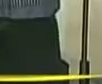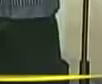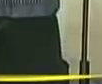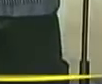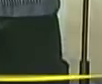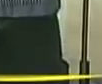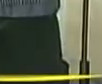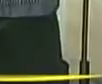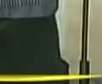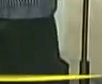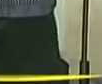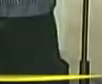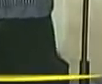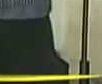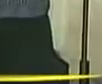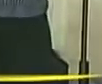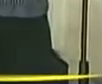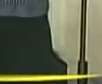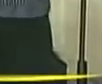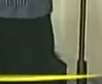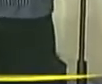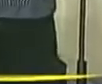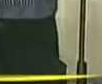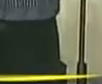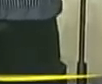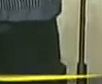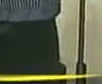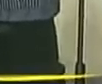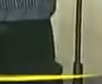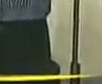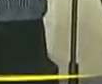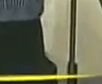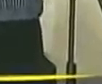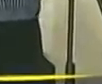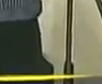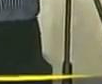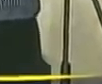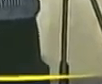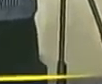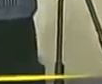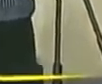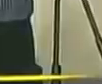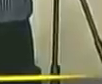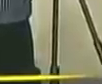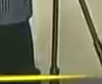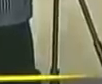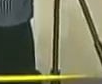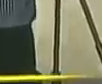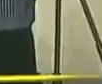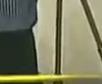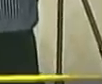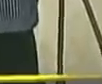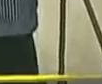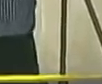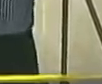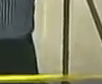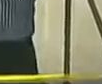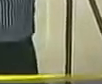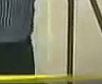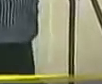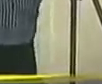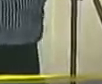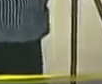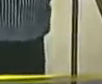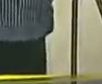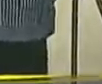todo el ejercicio legislativo del año 2021 y la aprobación de 38 leyes de carácter social económico cultural y también de